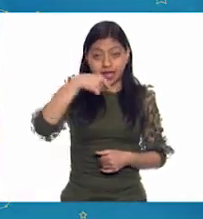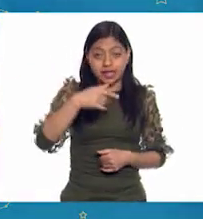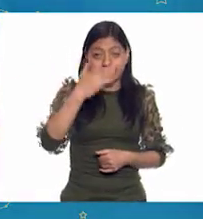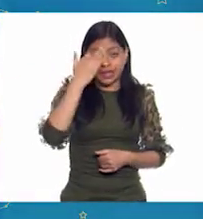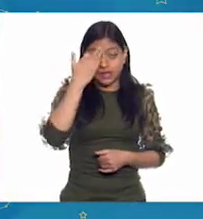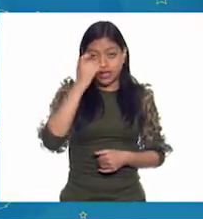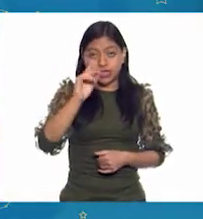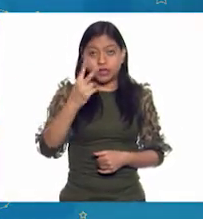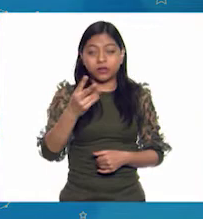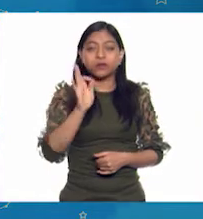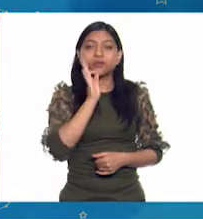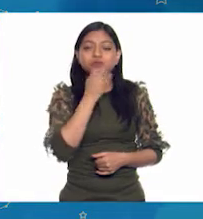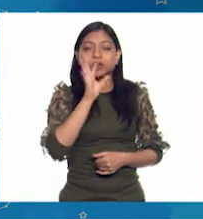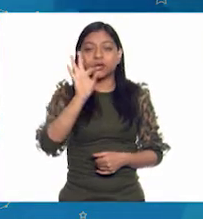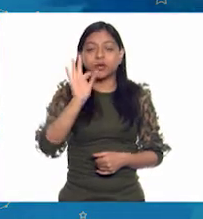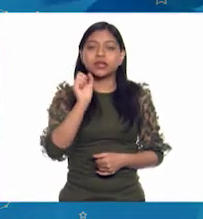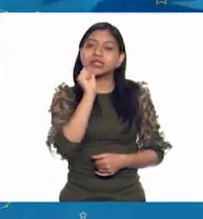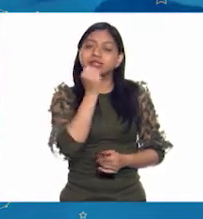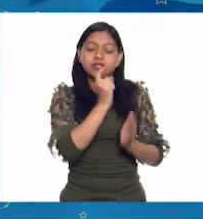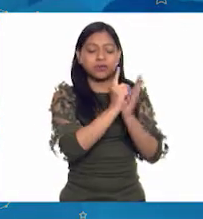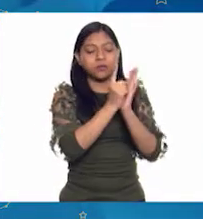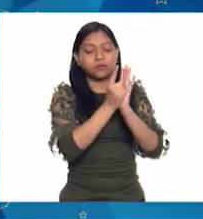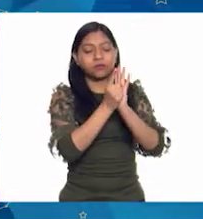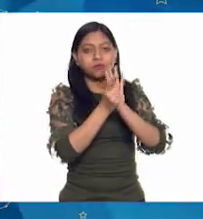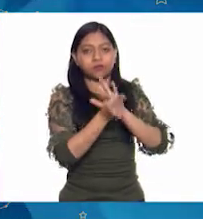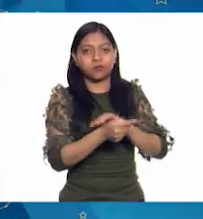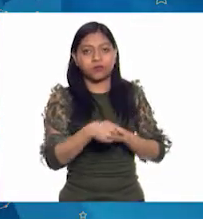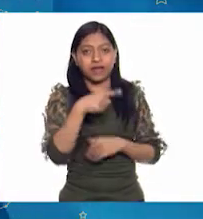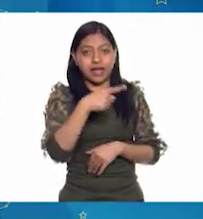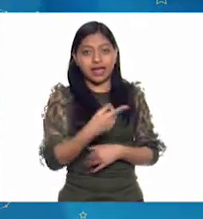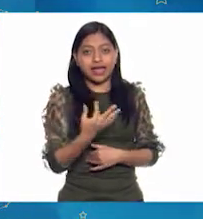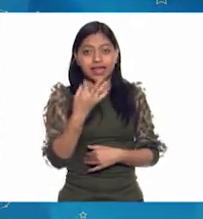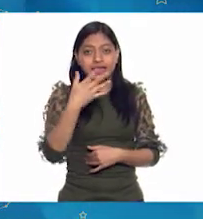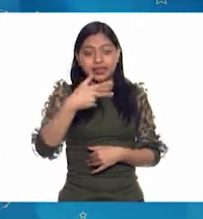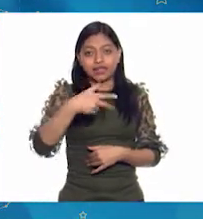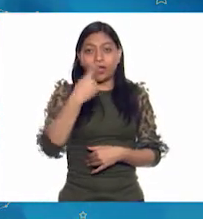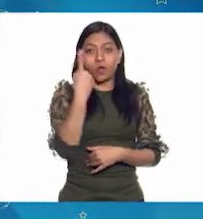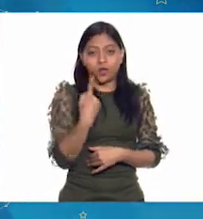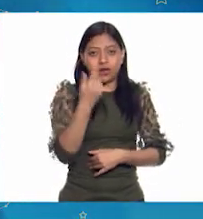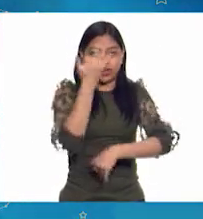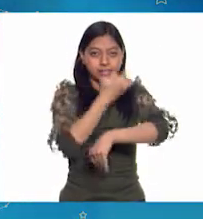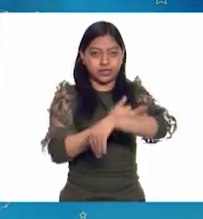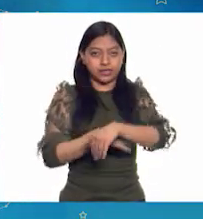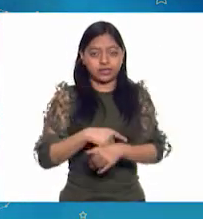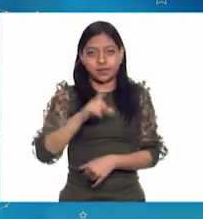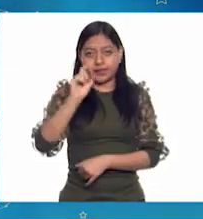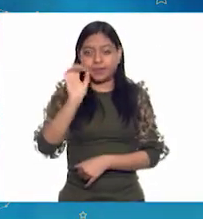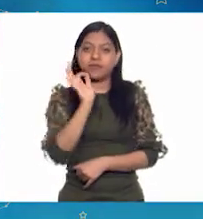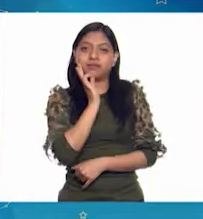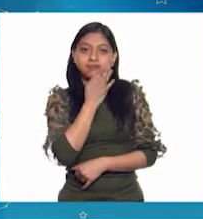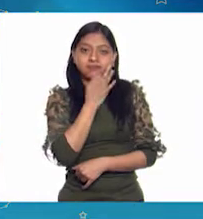2 minutos 40 segundos y su punto máximo será a las 13 horas con 20 minutos.